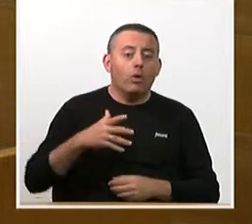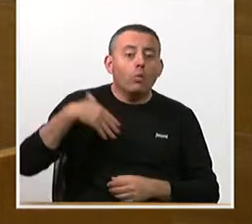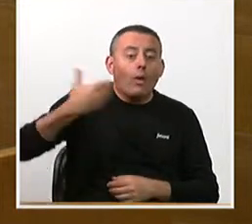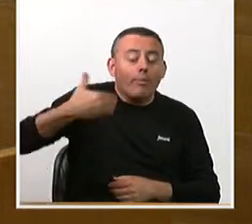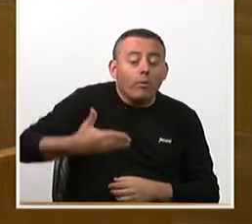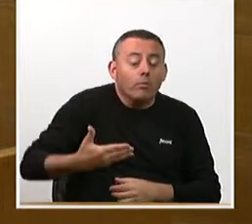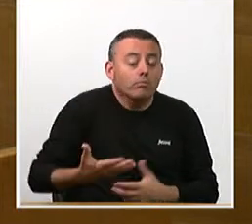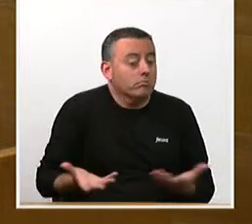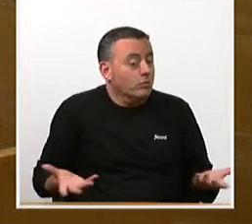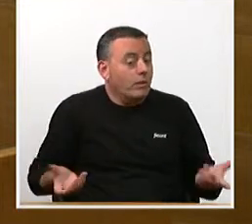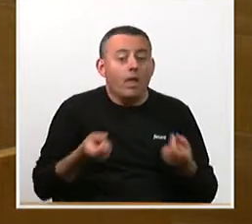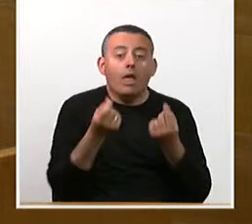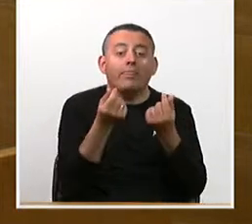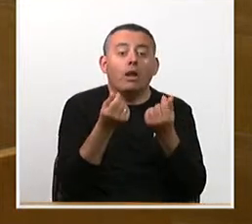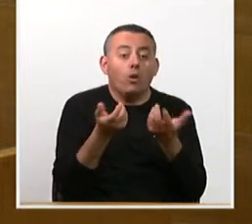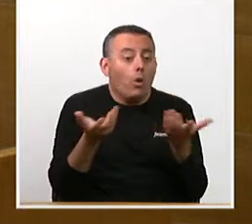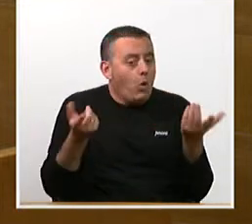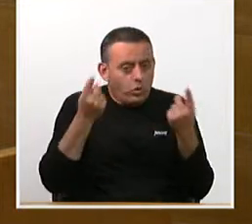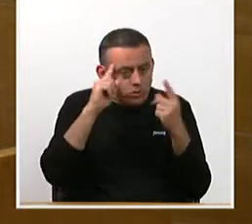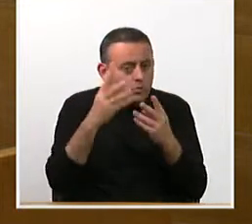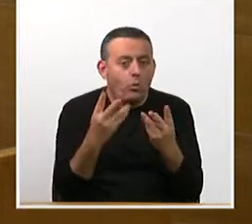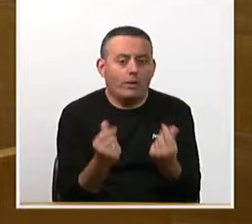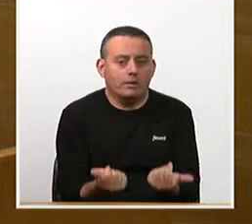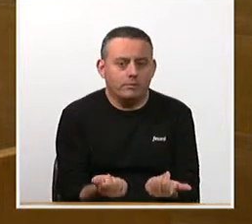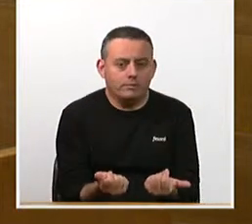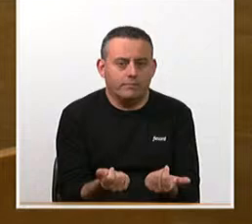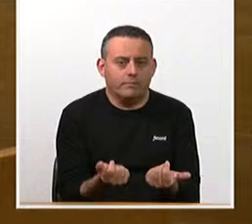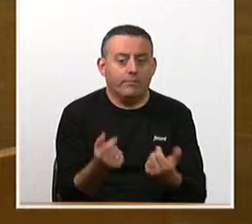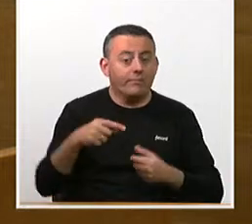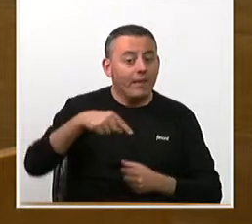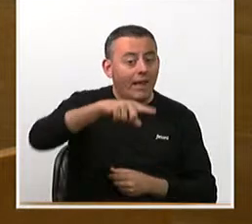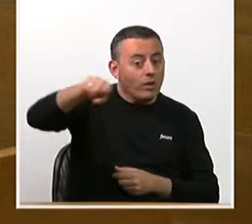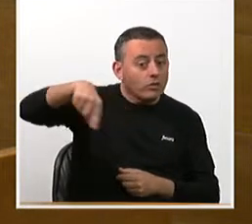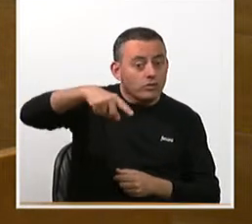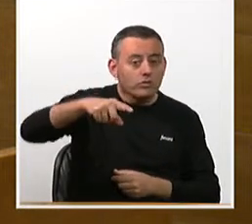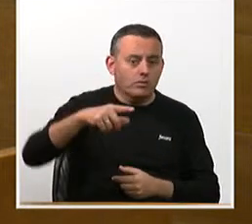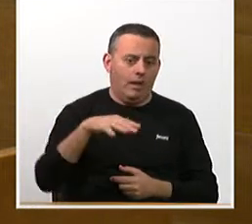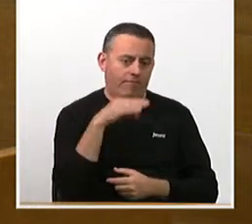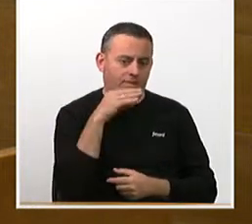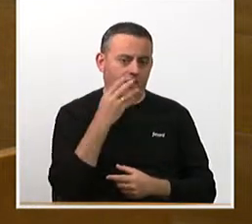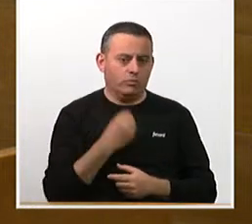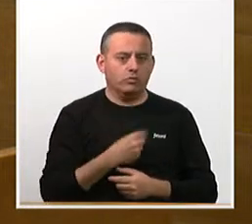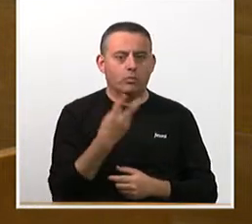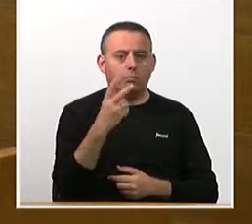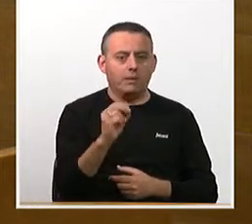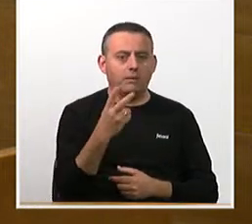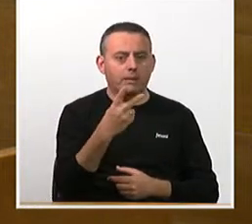presup la comun uc y 2